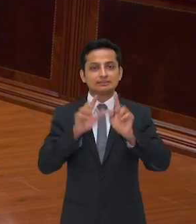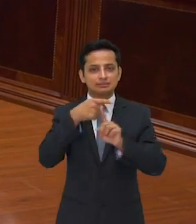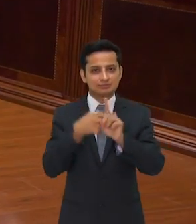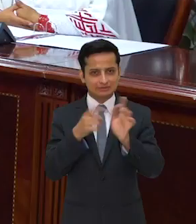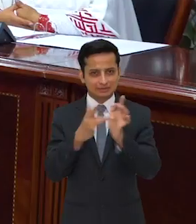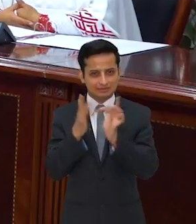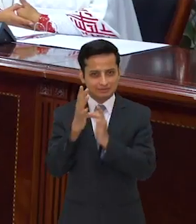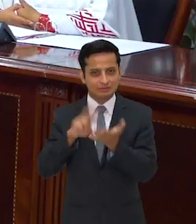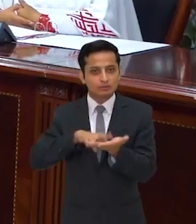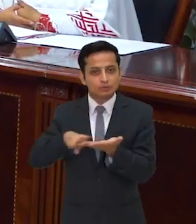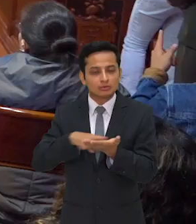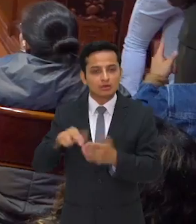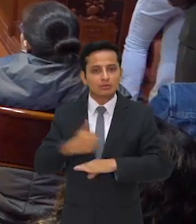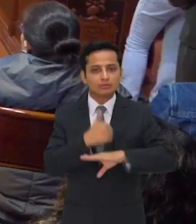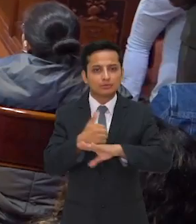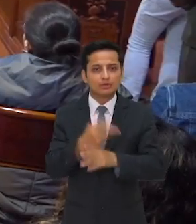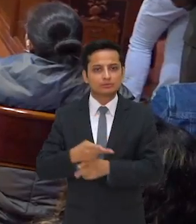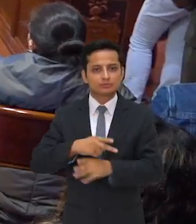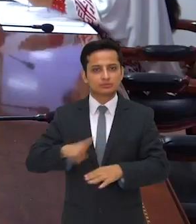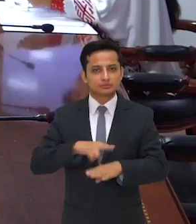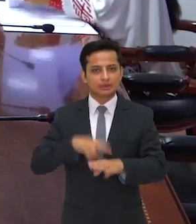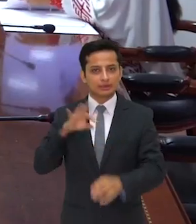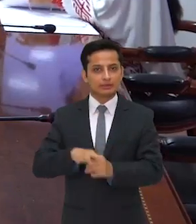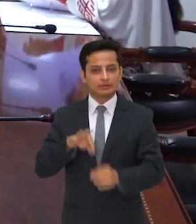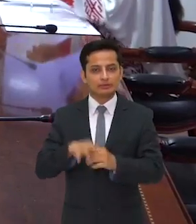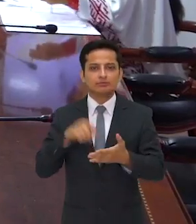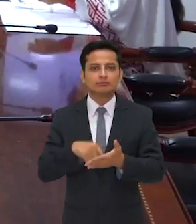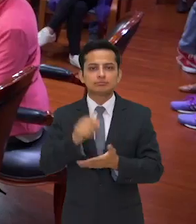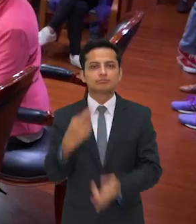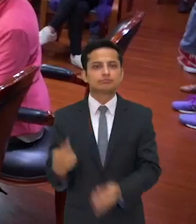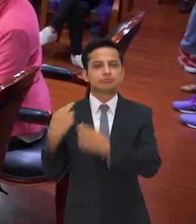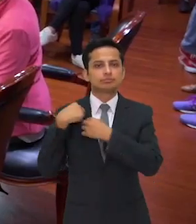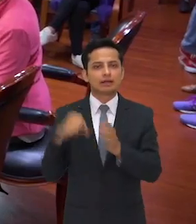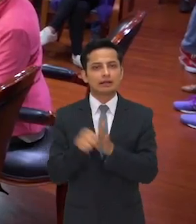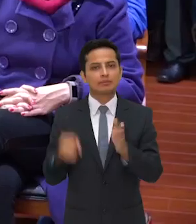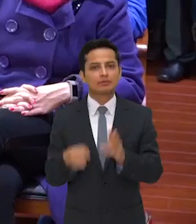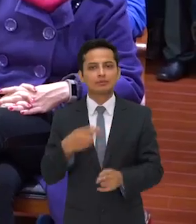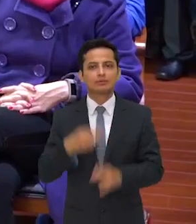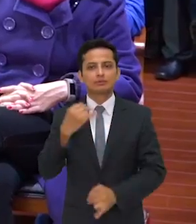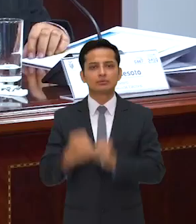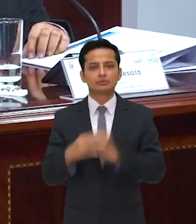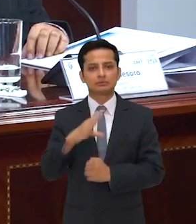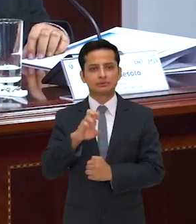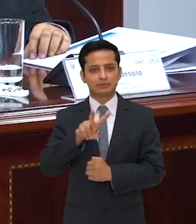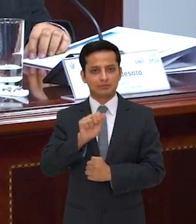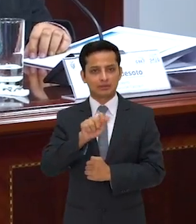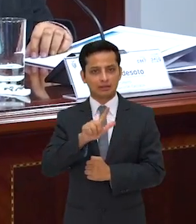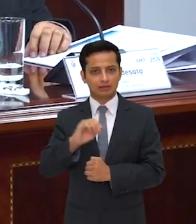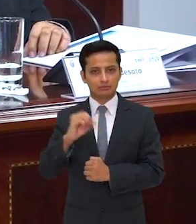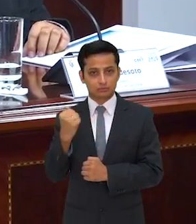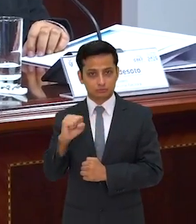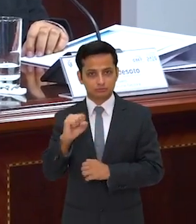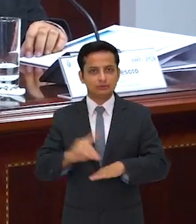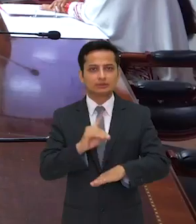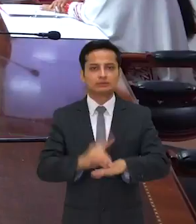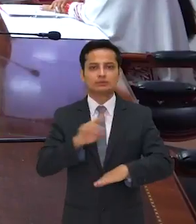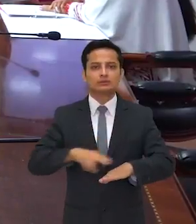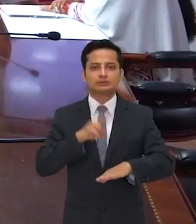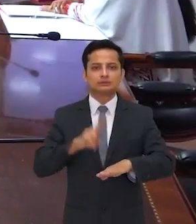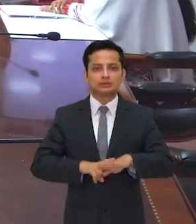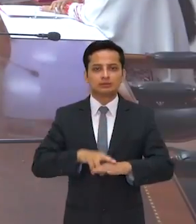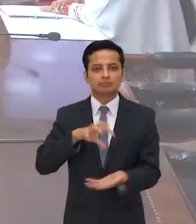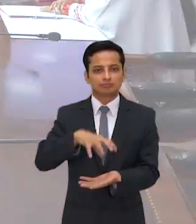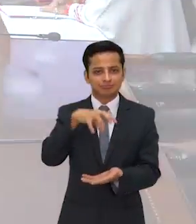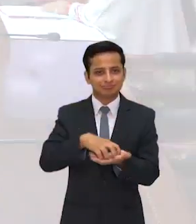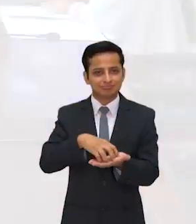Este 7 de abril, en sesión ordinaria, el Pleno del Consejo Nacional Electoral resolvió designar al abogado Juan Francisco Ceballos Silva como